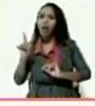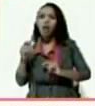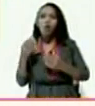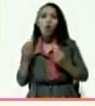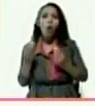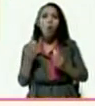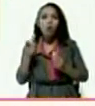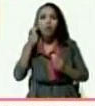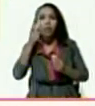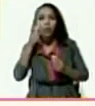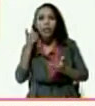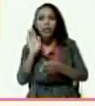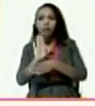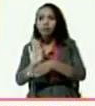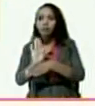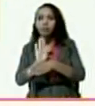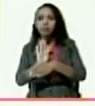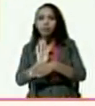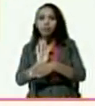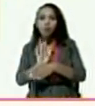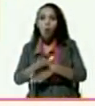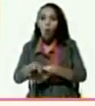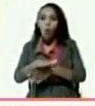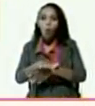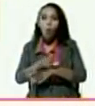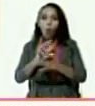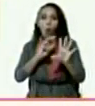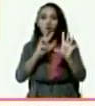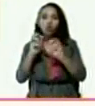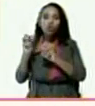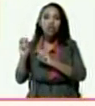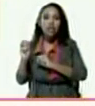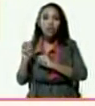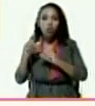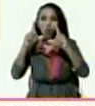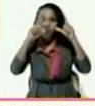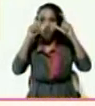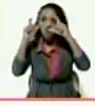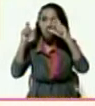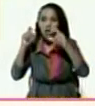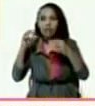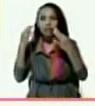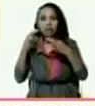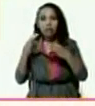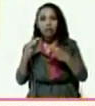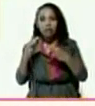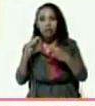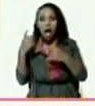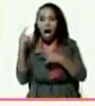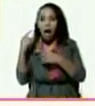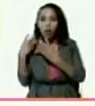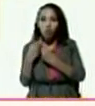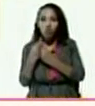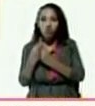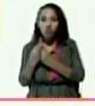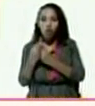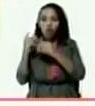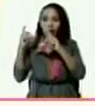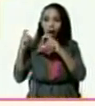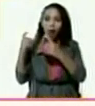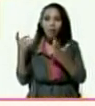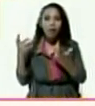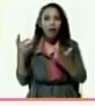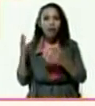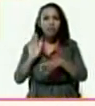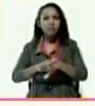seguridad, dónde están los 800 fotógrafos que normalmente cargan con ellos, con cámaras, qué